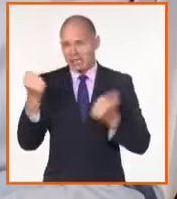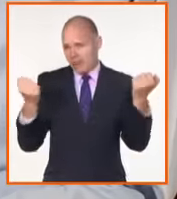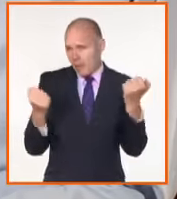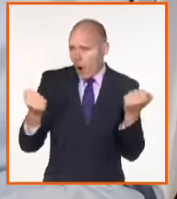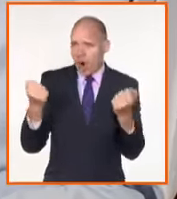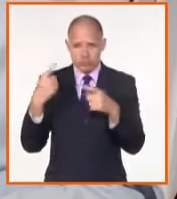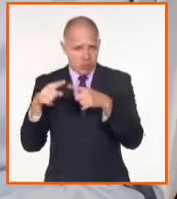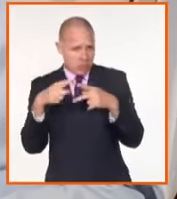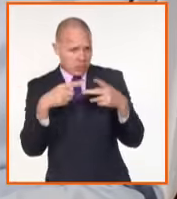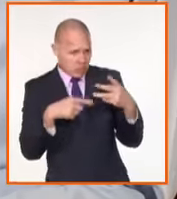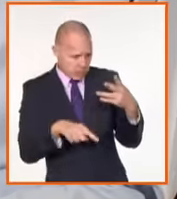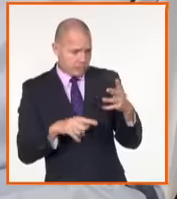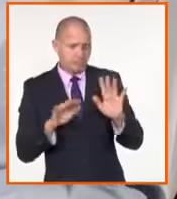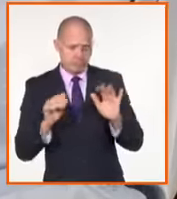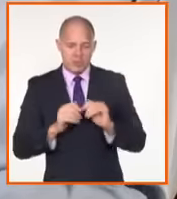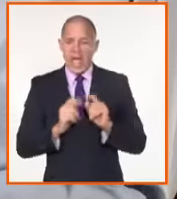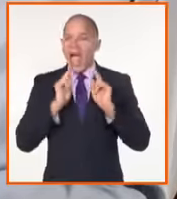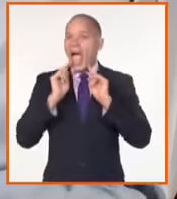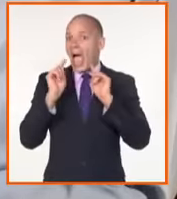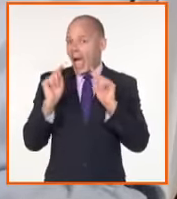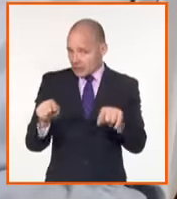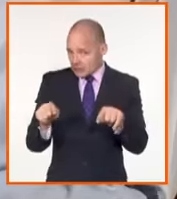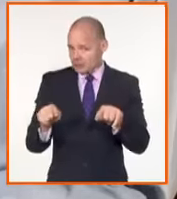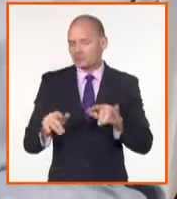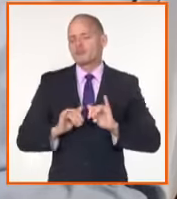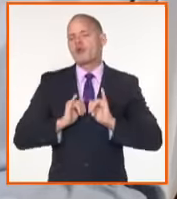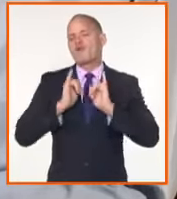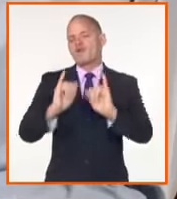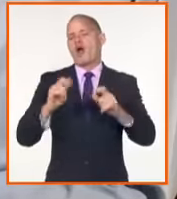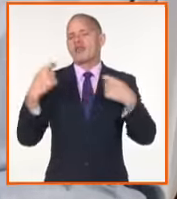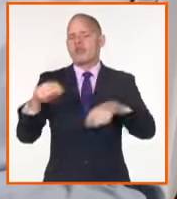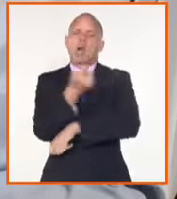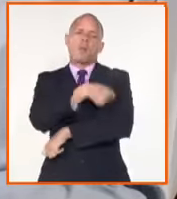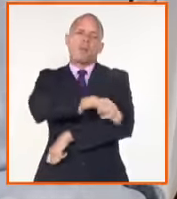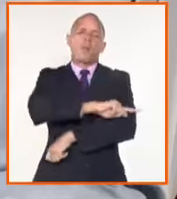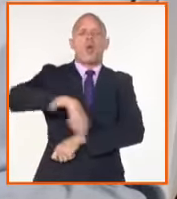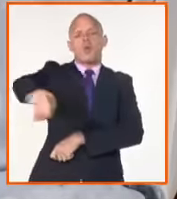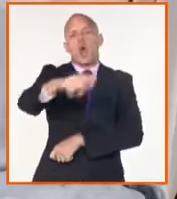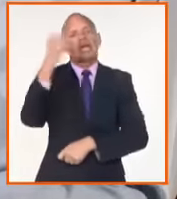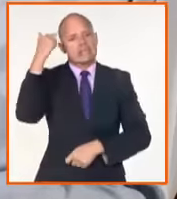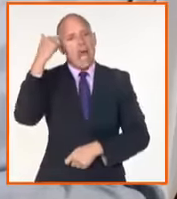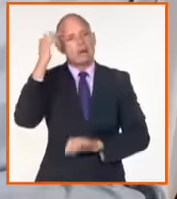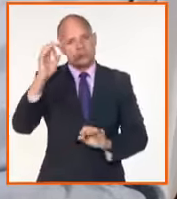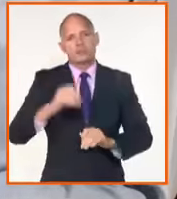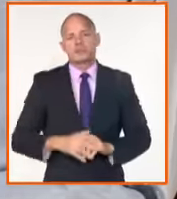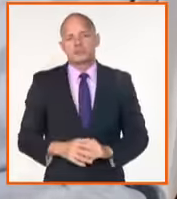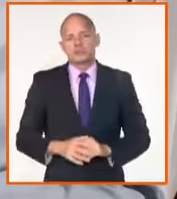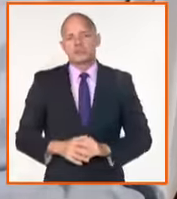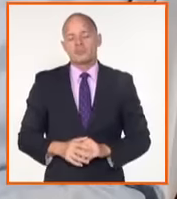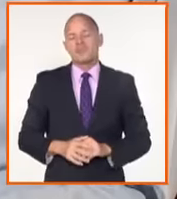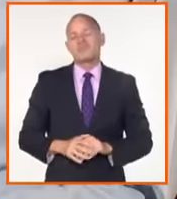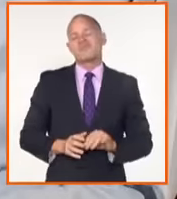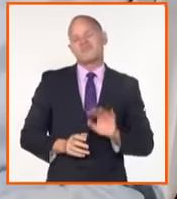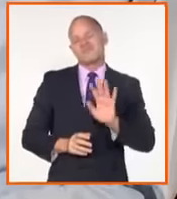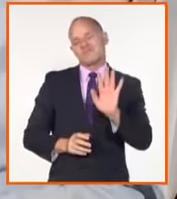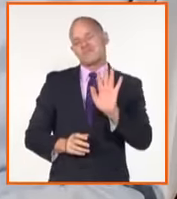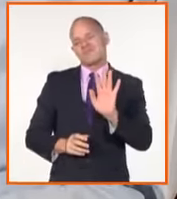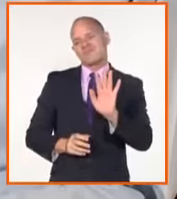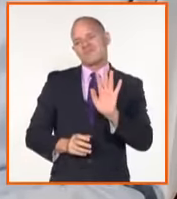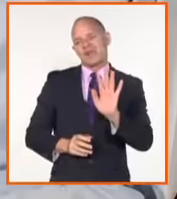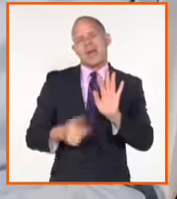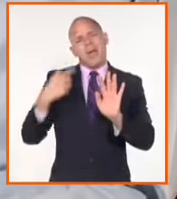Nosotros no decimos mentiras. La información que teníamos y las perspectivas que teníamos en el momento en que ellos informaron eran las que dijo